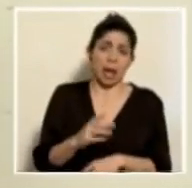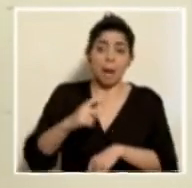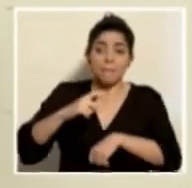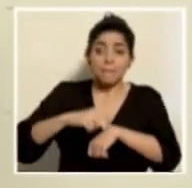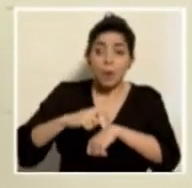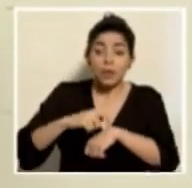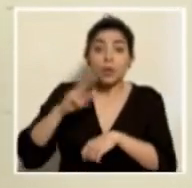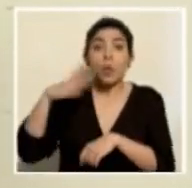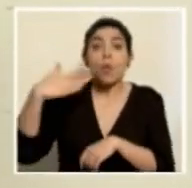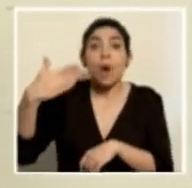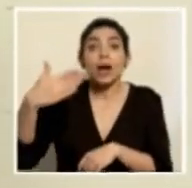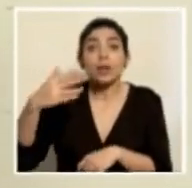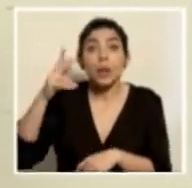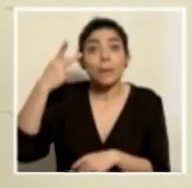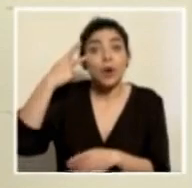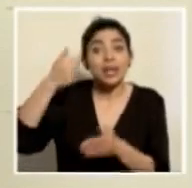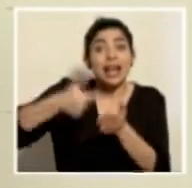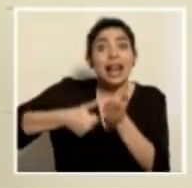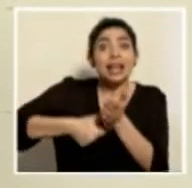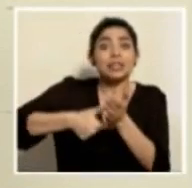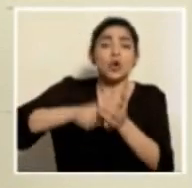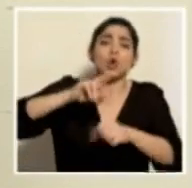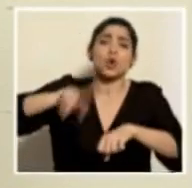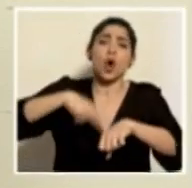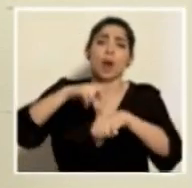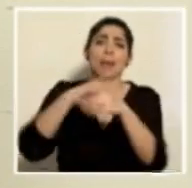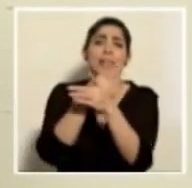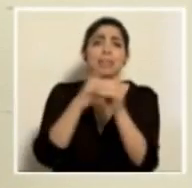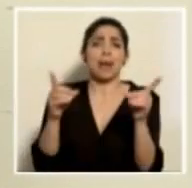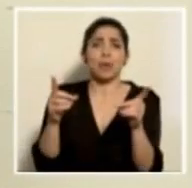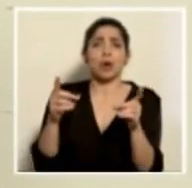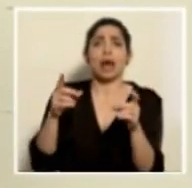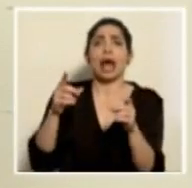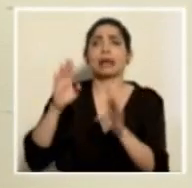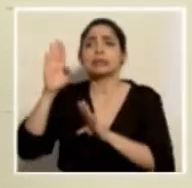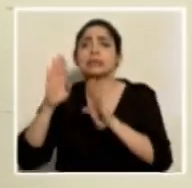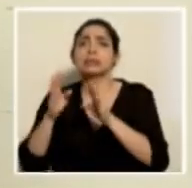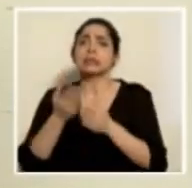política electoral, que es lo natural en una democracia, para elegir.